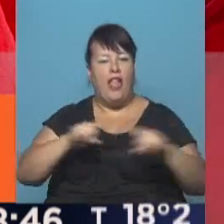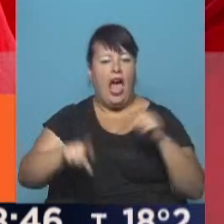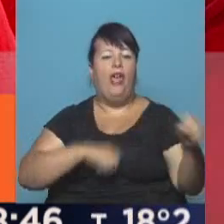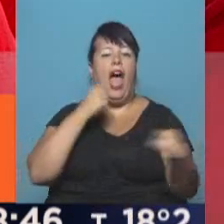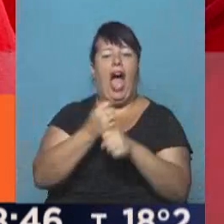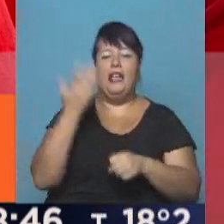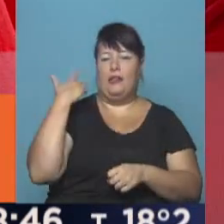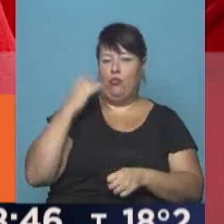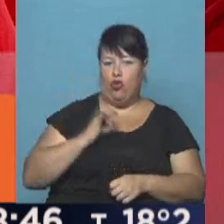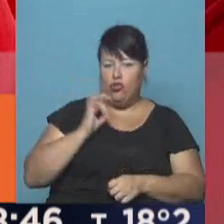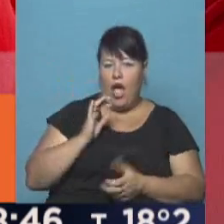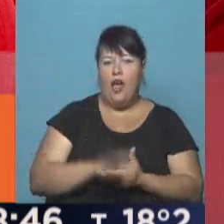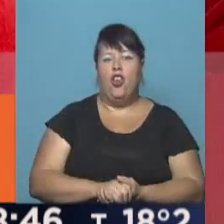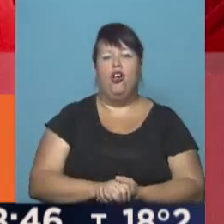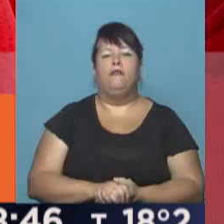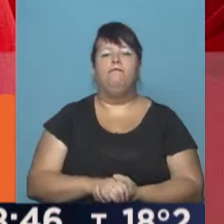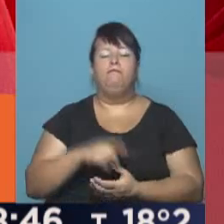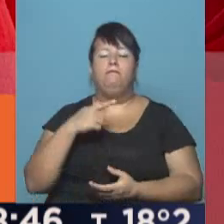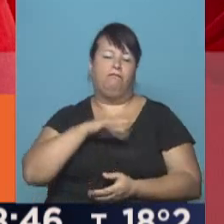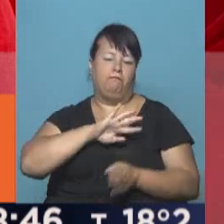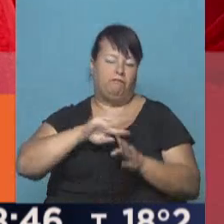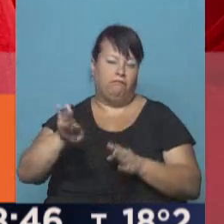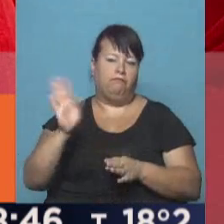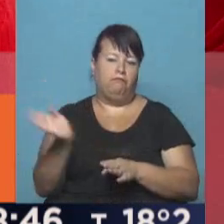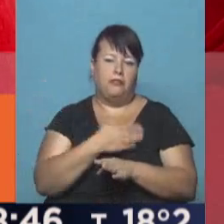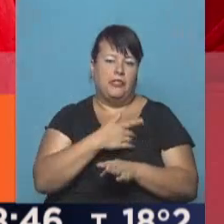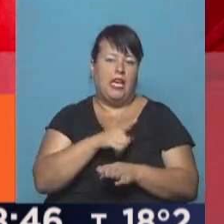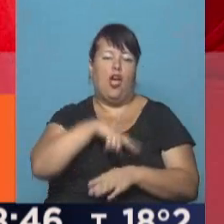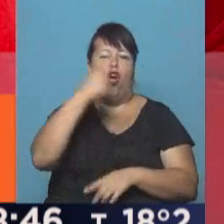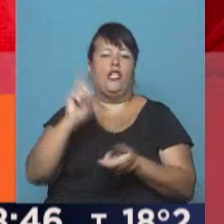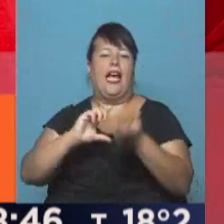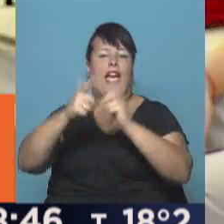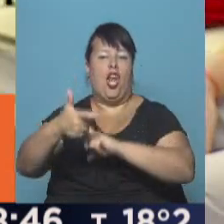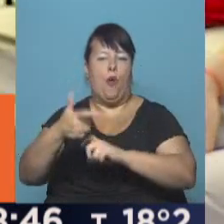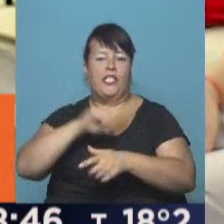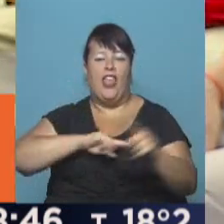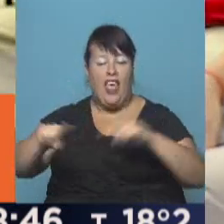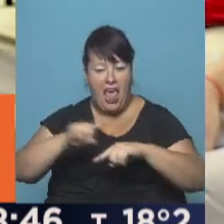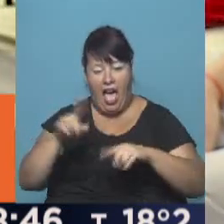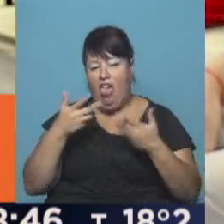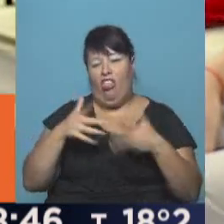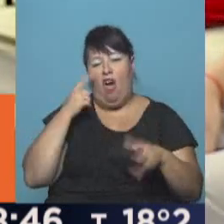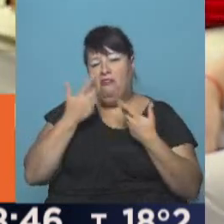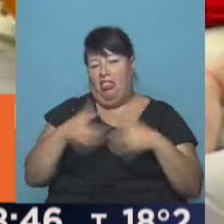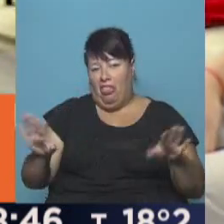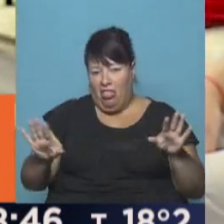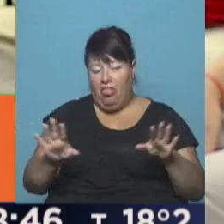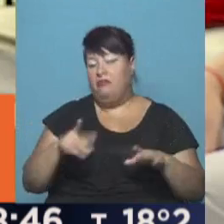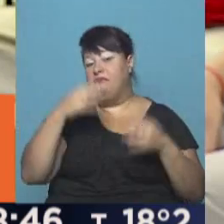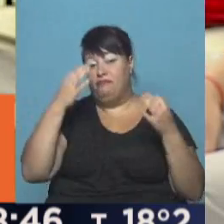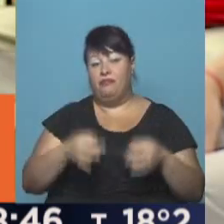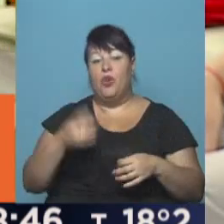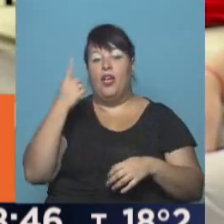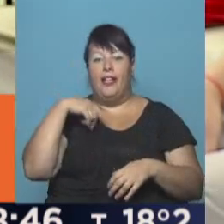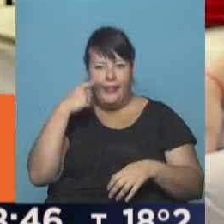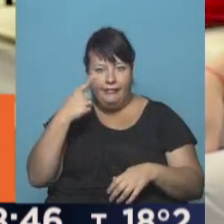que hace unos años decidió dar lugar a a una renovación dentro del cuerpo de delegados, decidió dar un paso al costado y evidentemente cuando